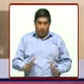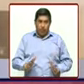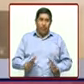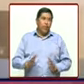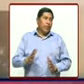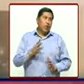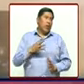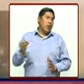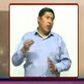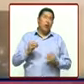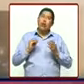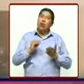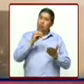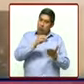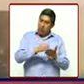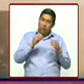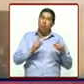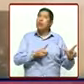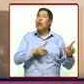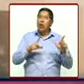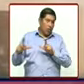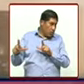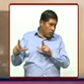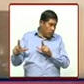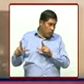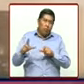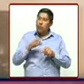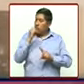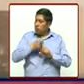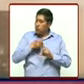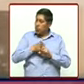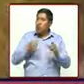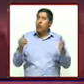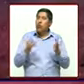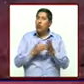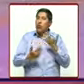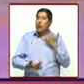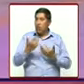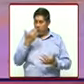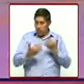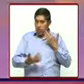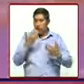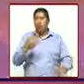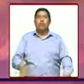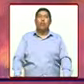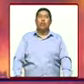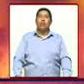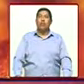se van a poner a disposición para la lucha contra los incendios.